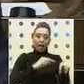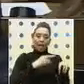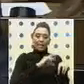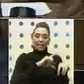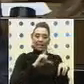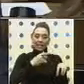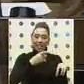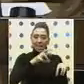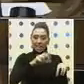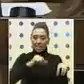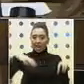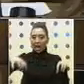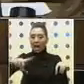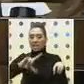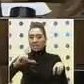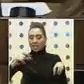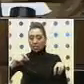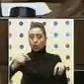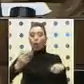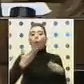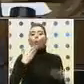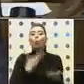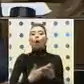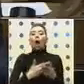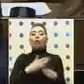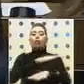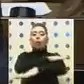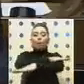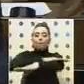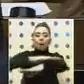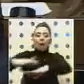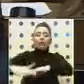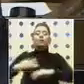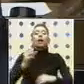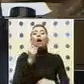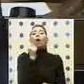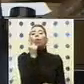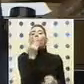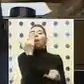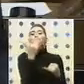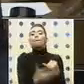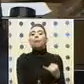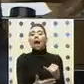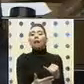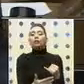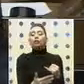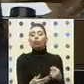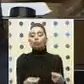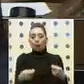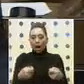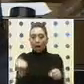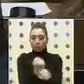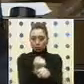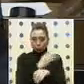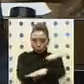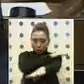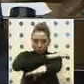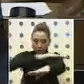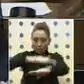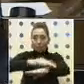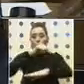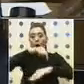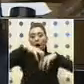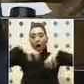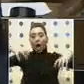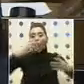Yico, cuáles son los plazos que se tienen contemplados para la inversión de estos caminos, que son caminos